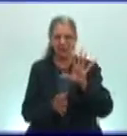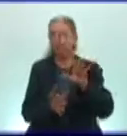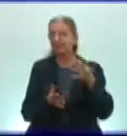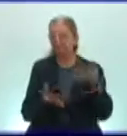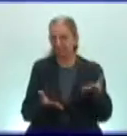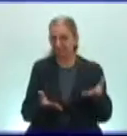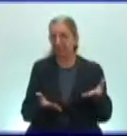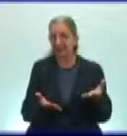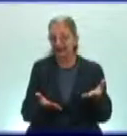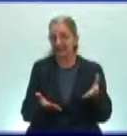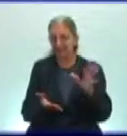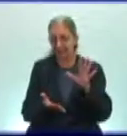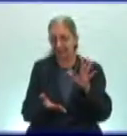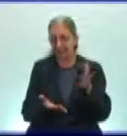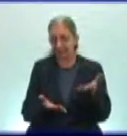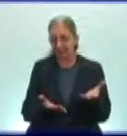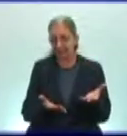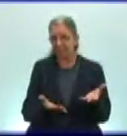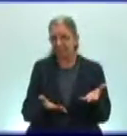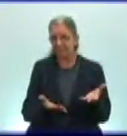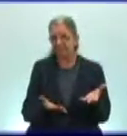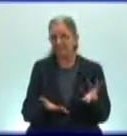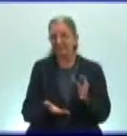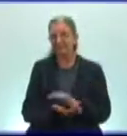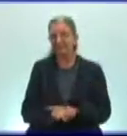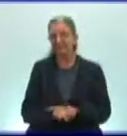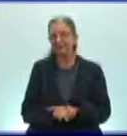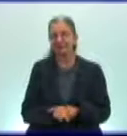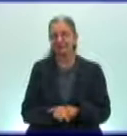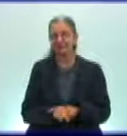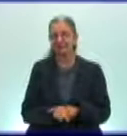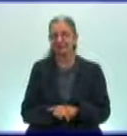número atómico es Z igual 5.